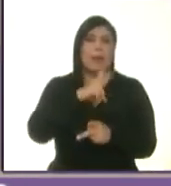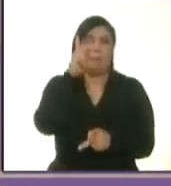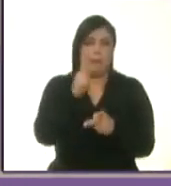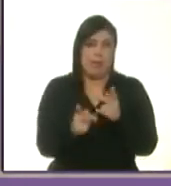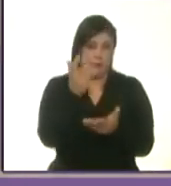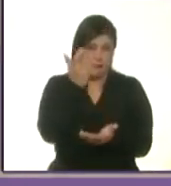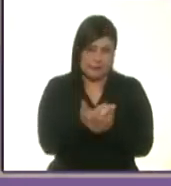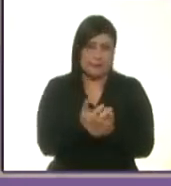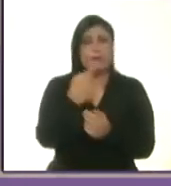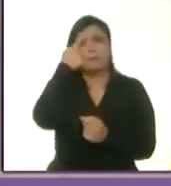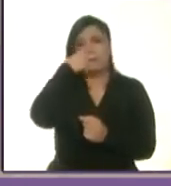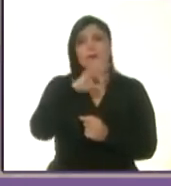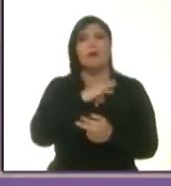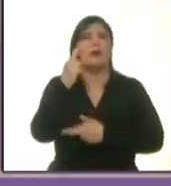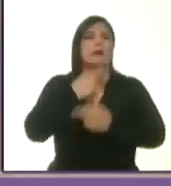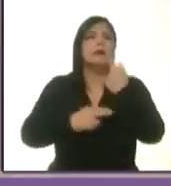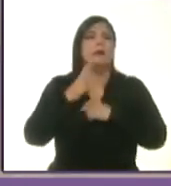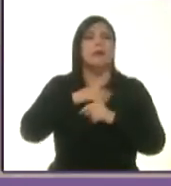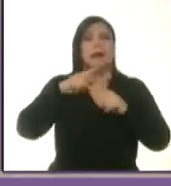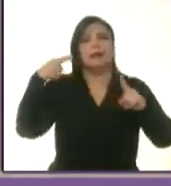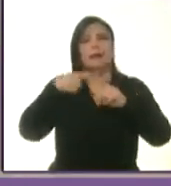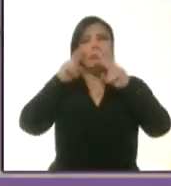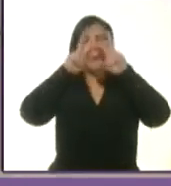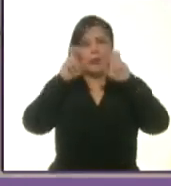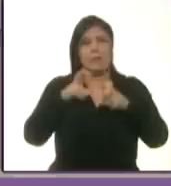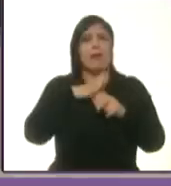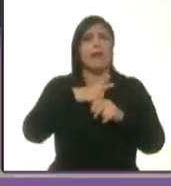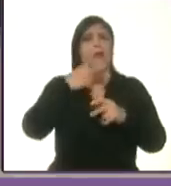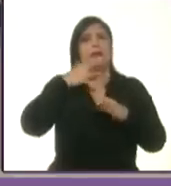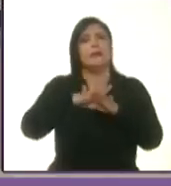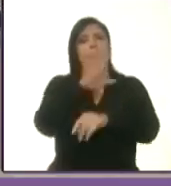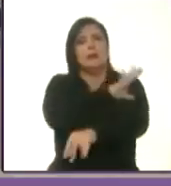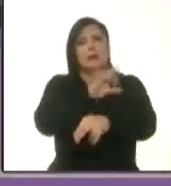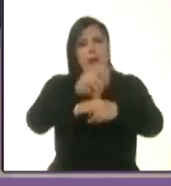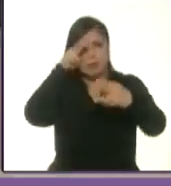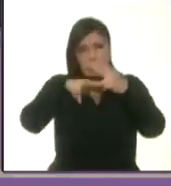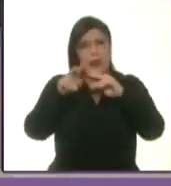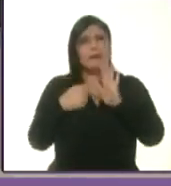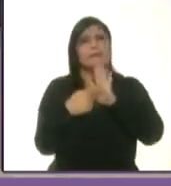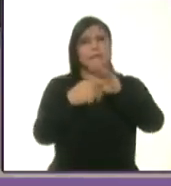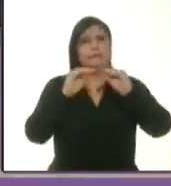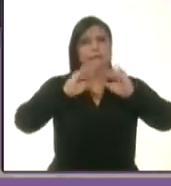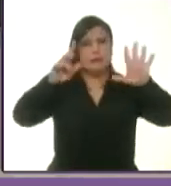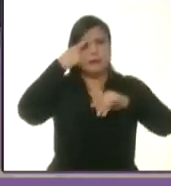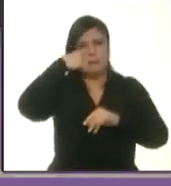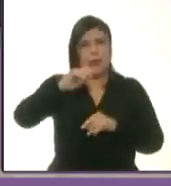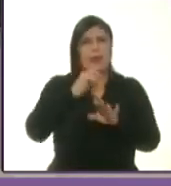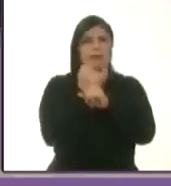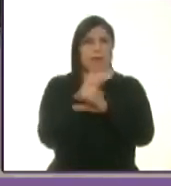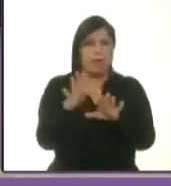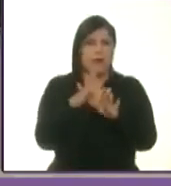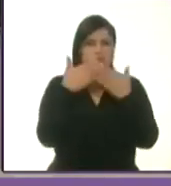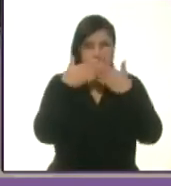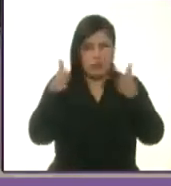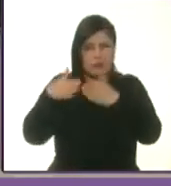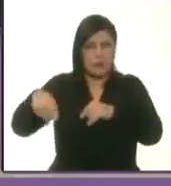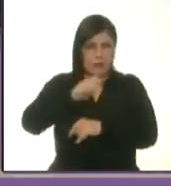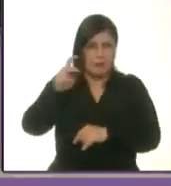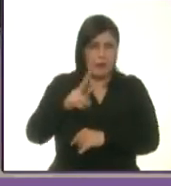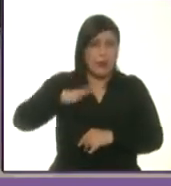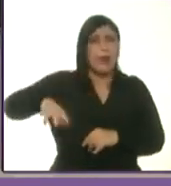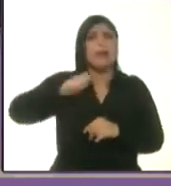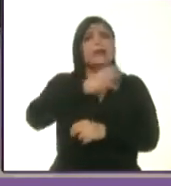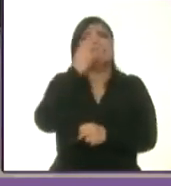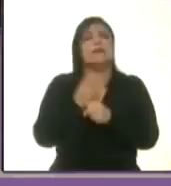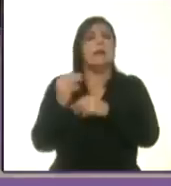regresamos para abordar el siguiente tema que es transparencia y acceso a la información pública en este tercer debate por la jefatura de